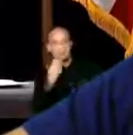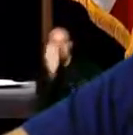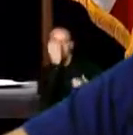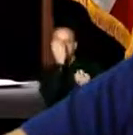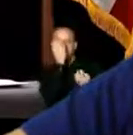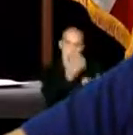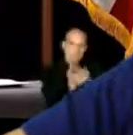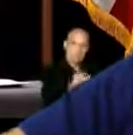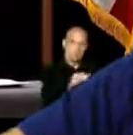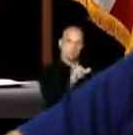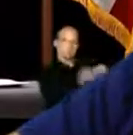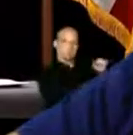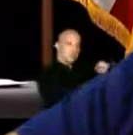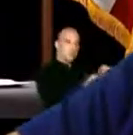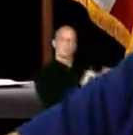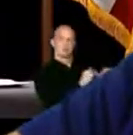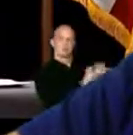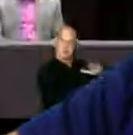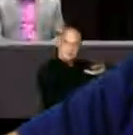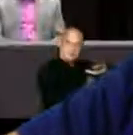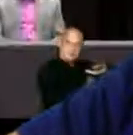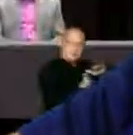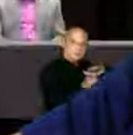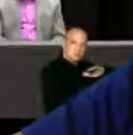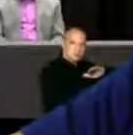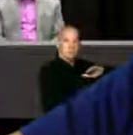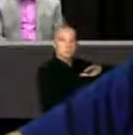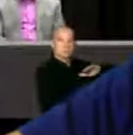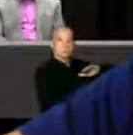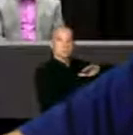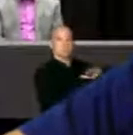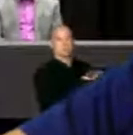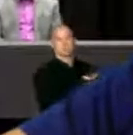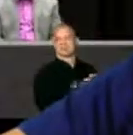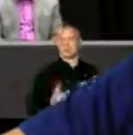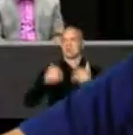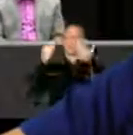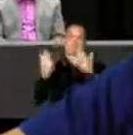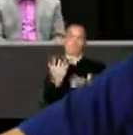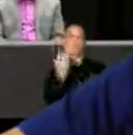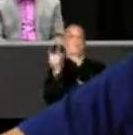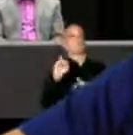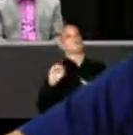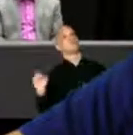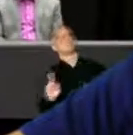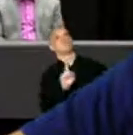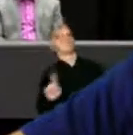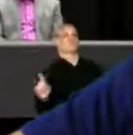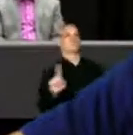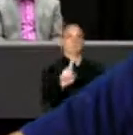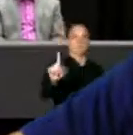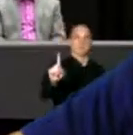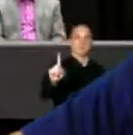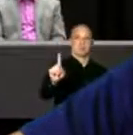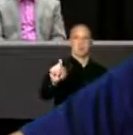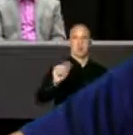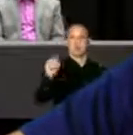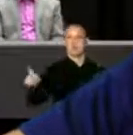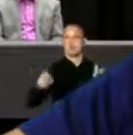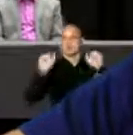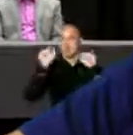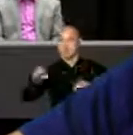fila, deben garantizar el distanciamiento físico y el lavado de manos. Todo